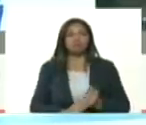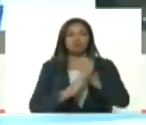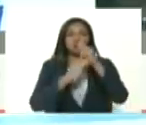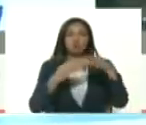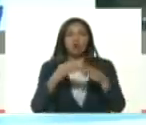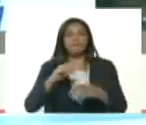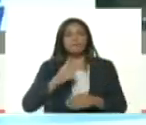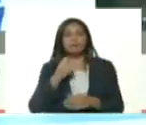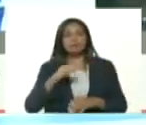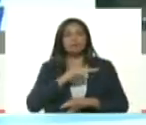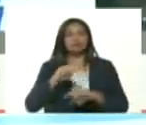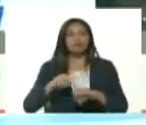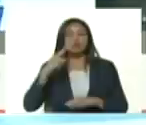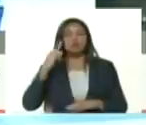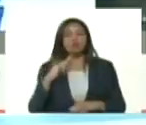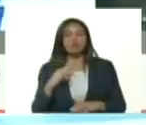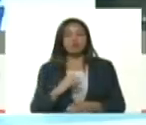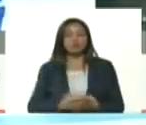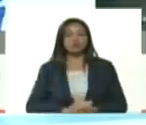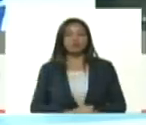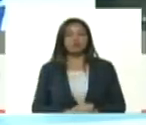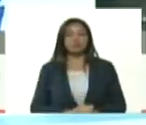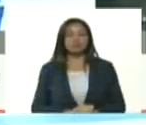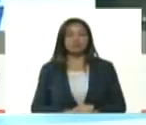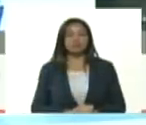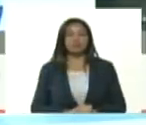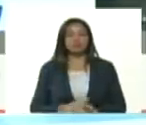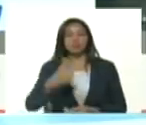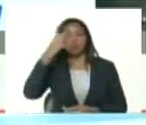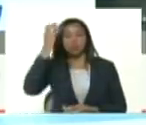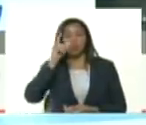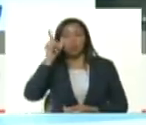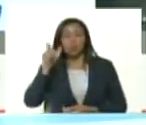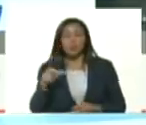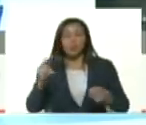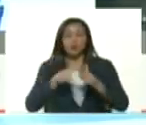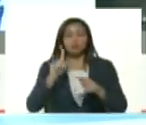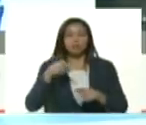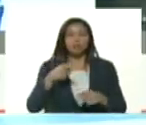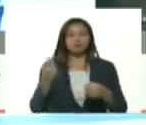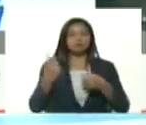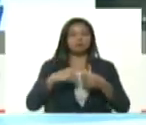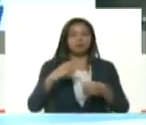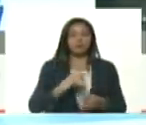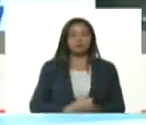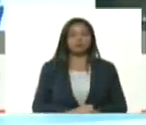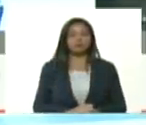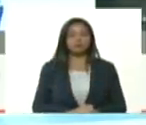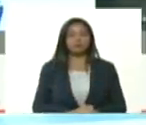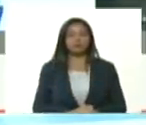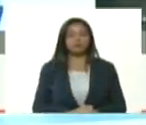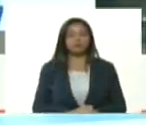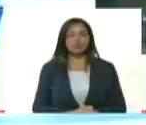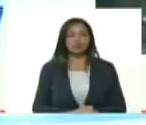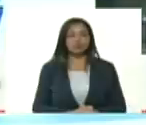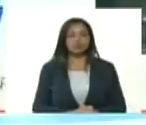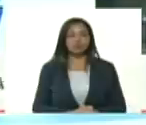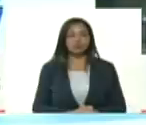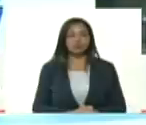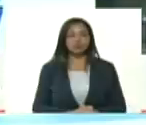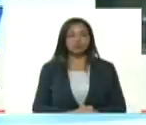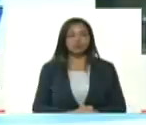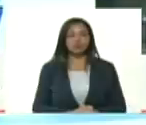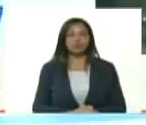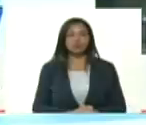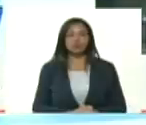de la Policía Nacional Bolivariana, del concejal Carmelo Meléndez y de